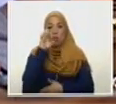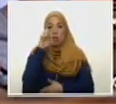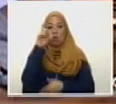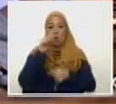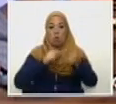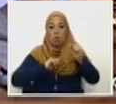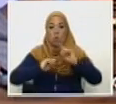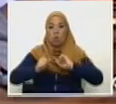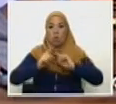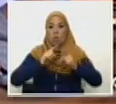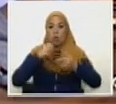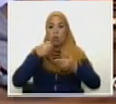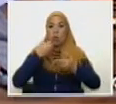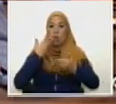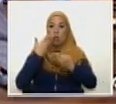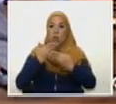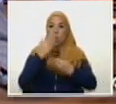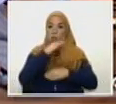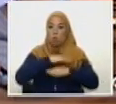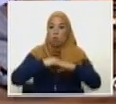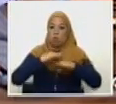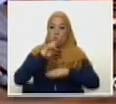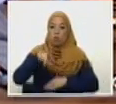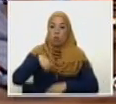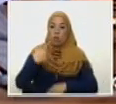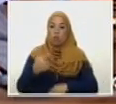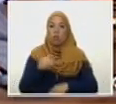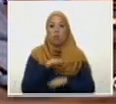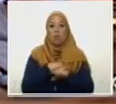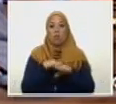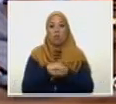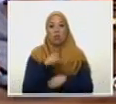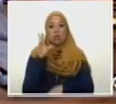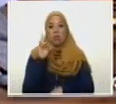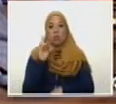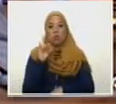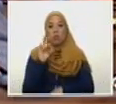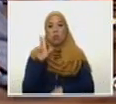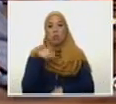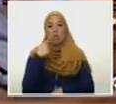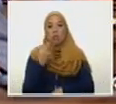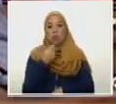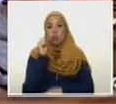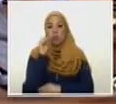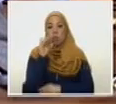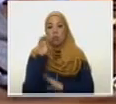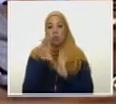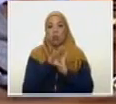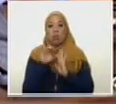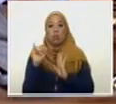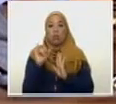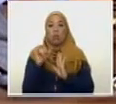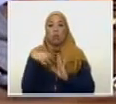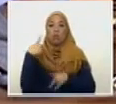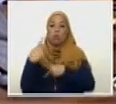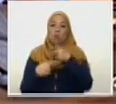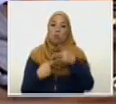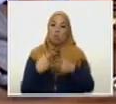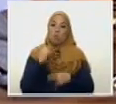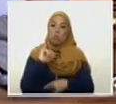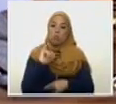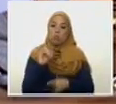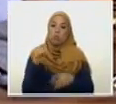Contralor General de la República y luego de asumir funciones como segundo vicepresidente de la Asamblea Nacional Constituyente, propuso